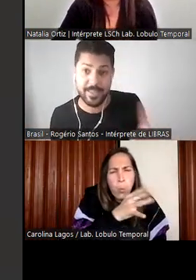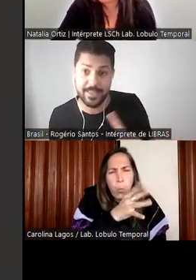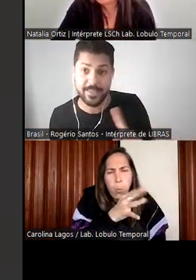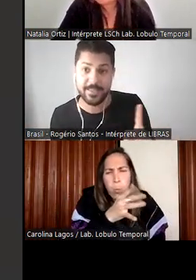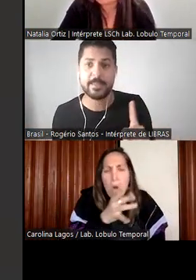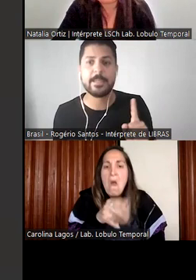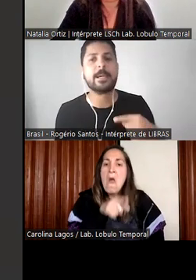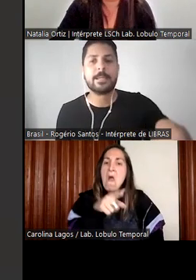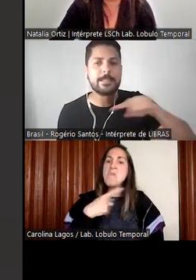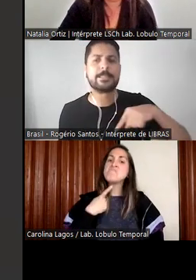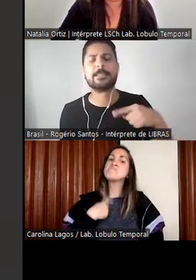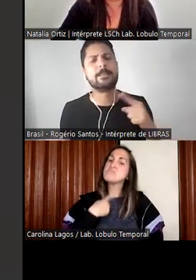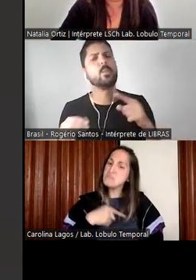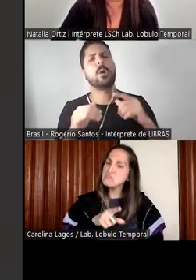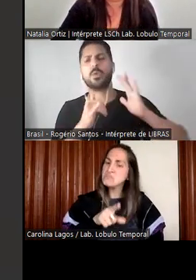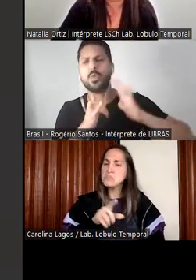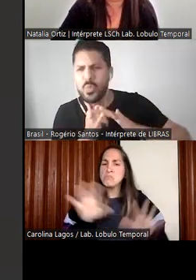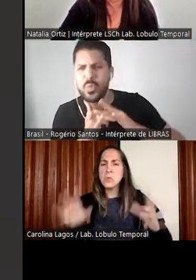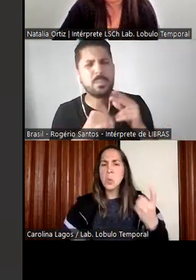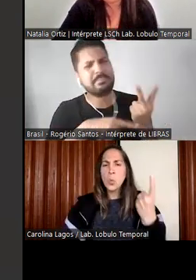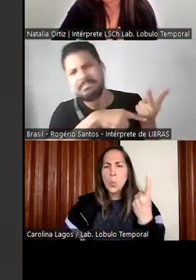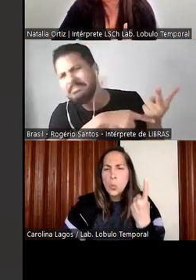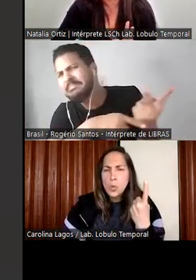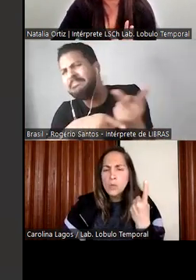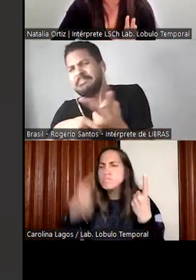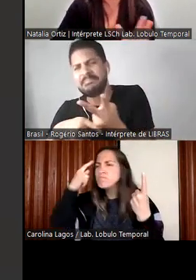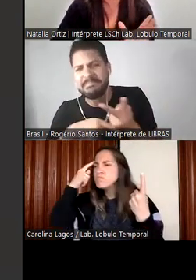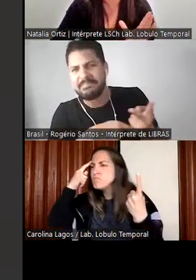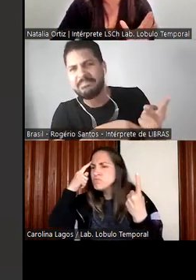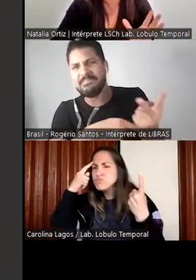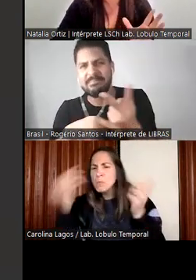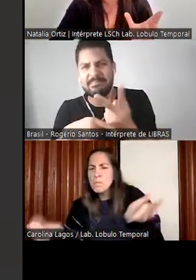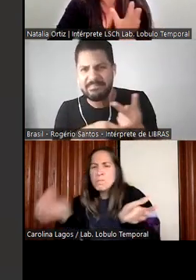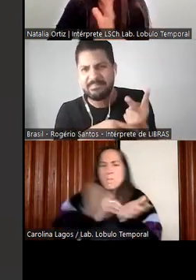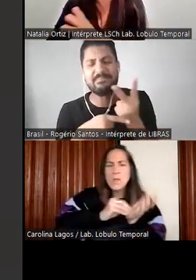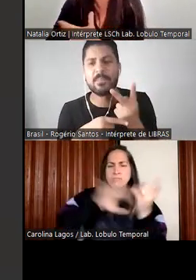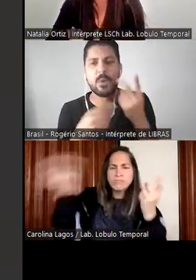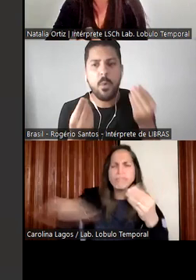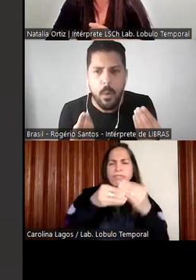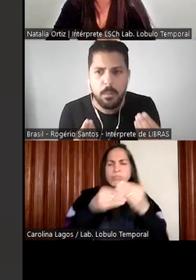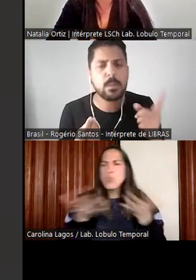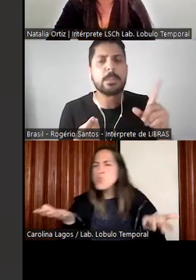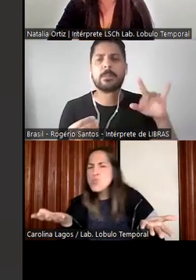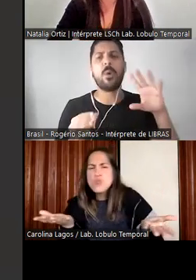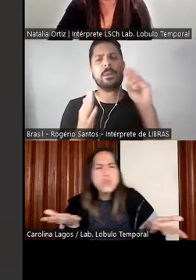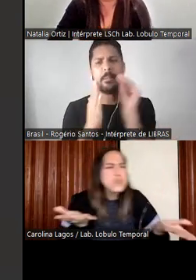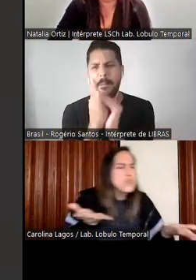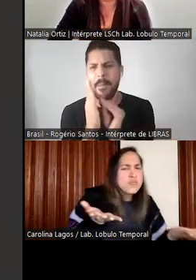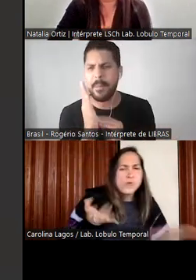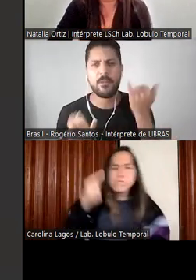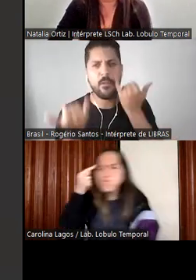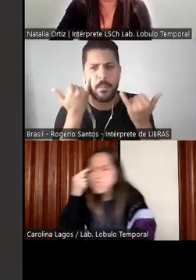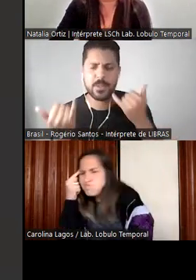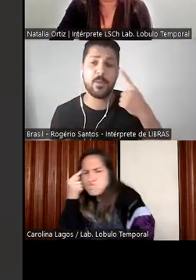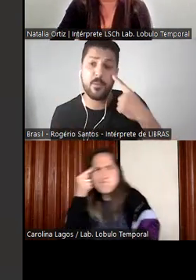en YouTube, miramos un video de las aves, de lo que fuera más interesante también poder